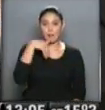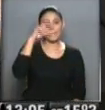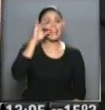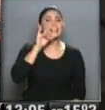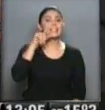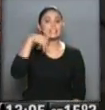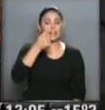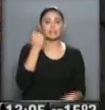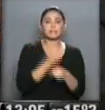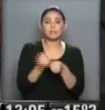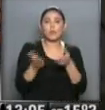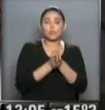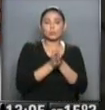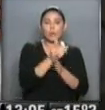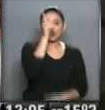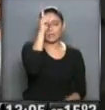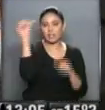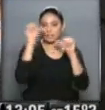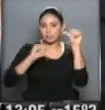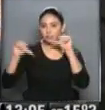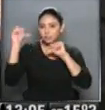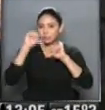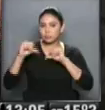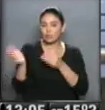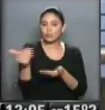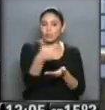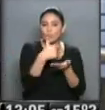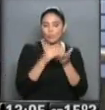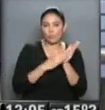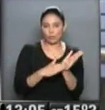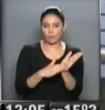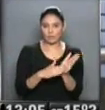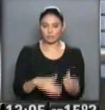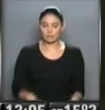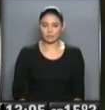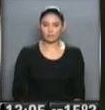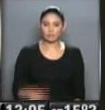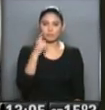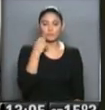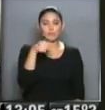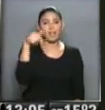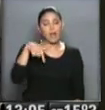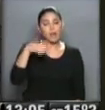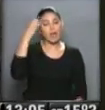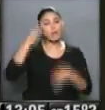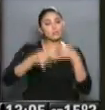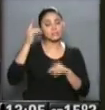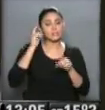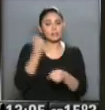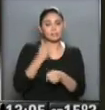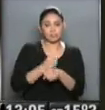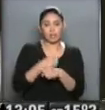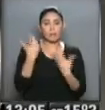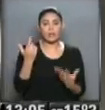Medina trabaja junto a la policía científica recogiendo pruebas. Está trabajando la justicia y la Auditoría de Asuntos Internos, por eso